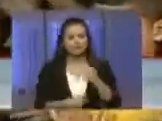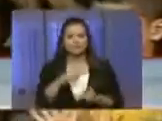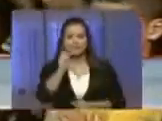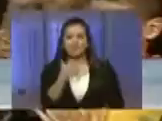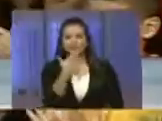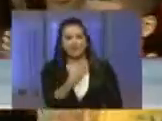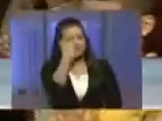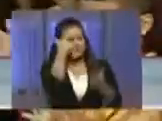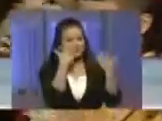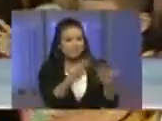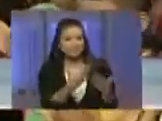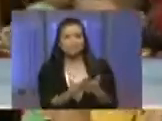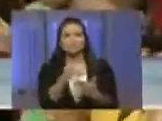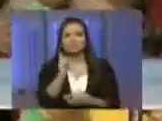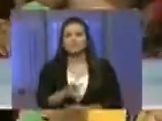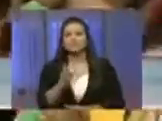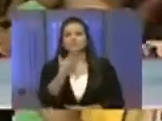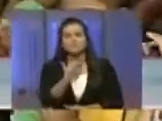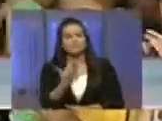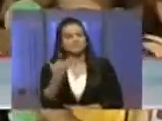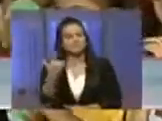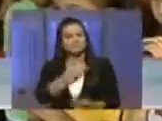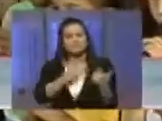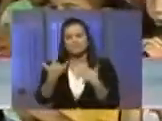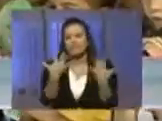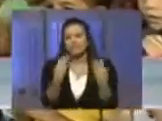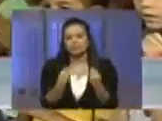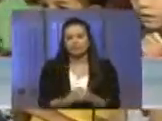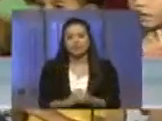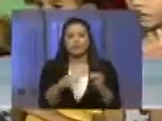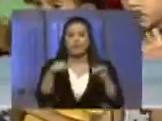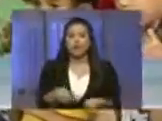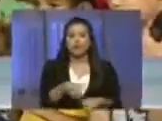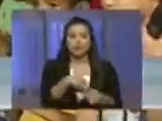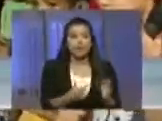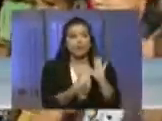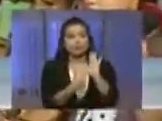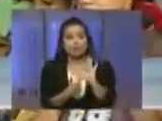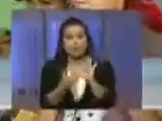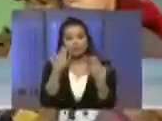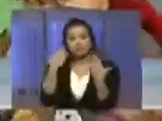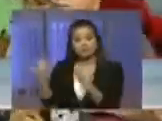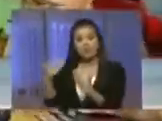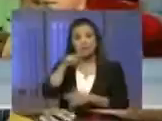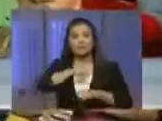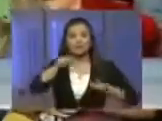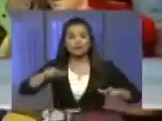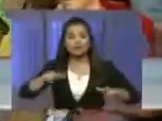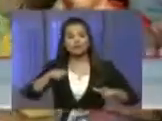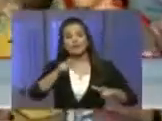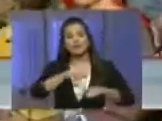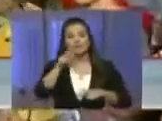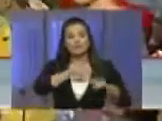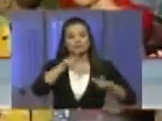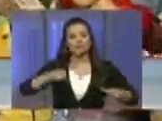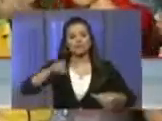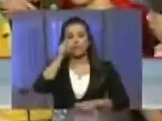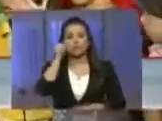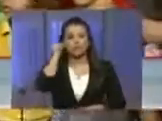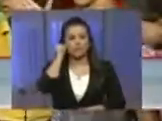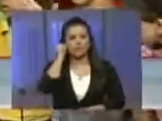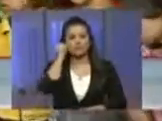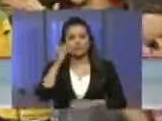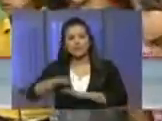Chávez por tanto amor Nosotros queremos presentarle al grupo de vencedoras vencedores son unos